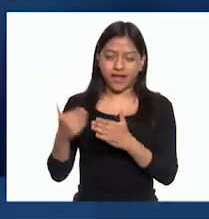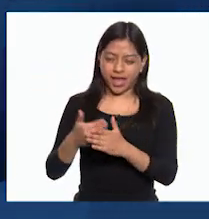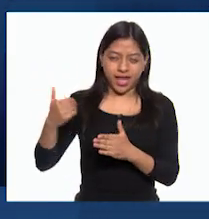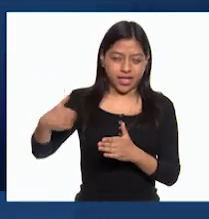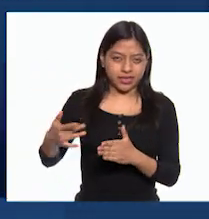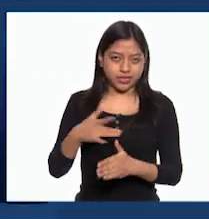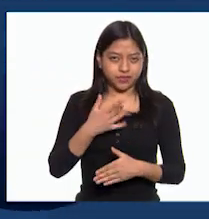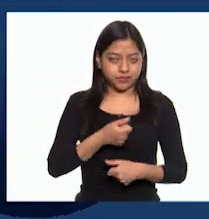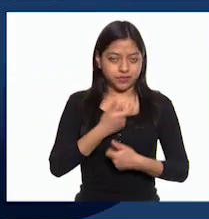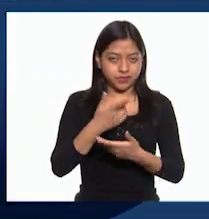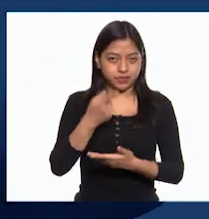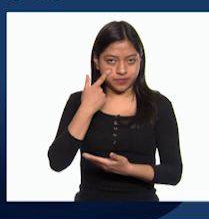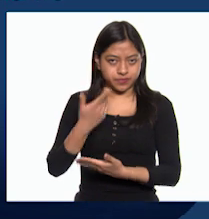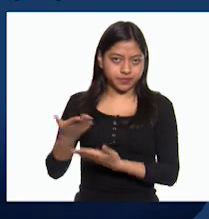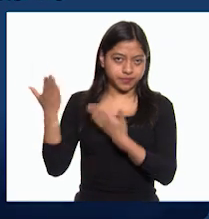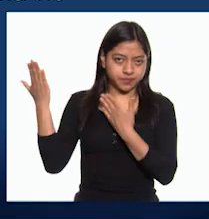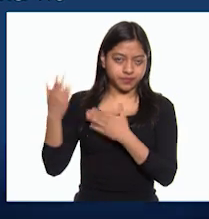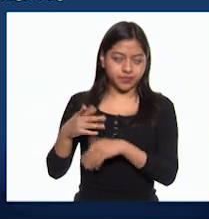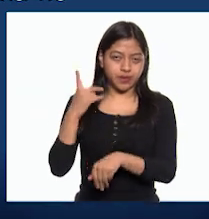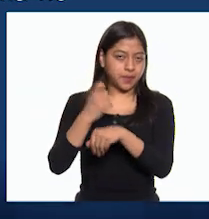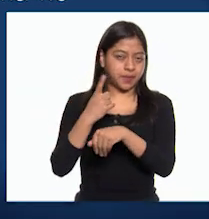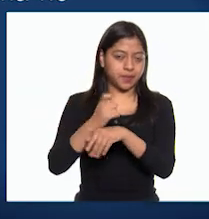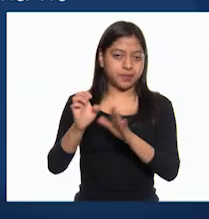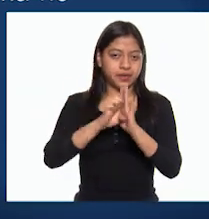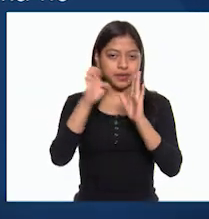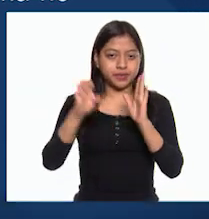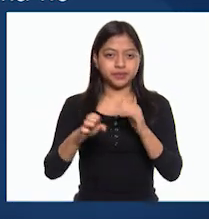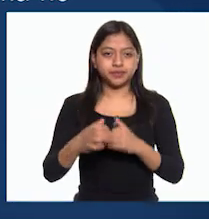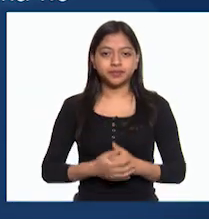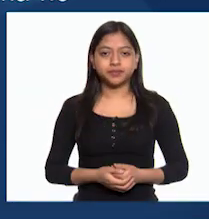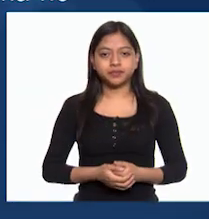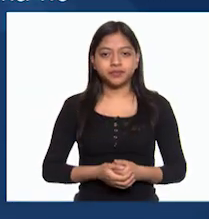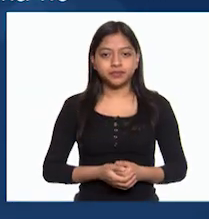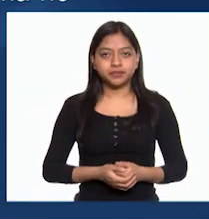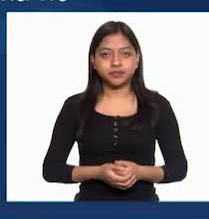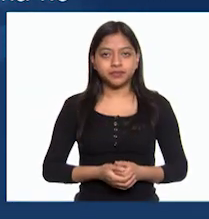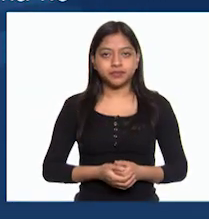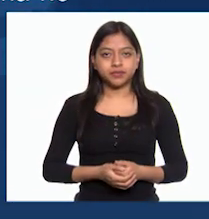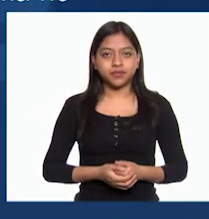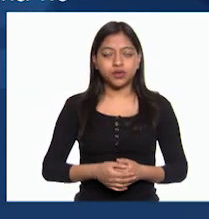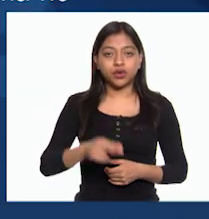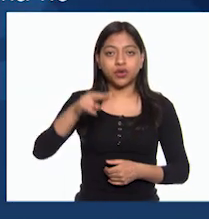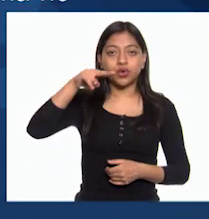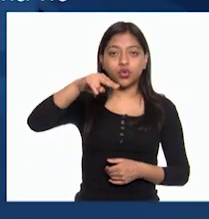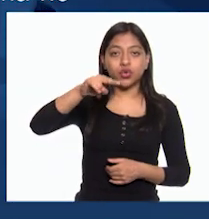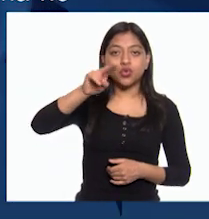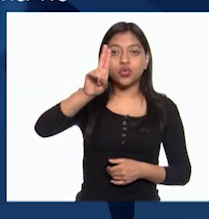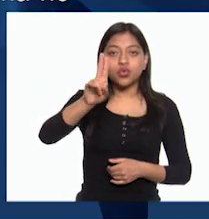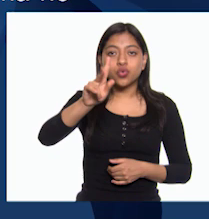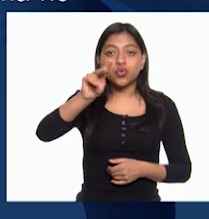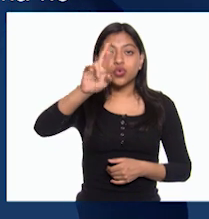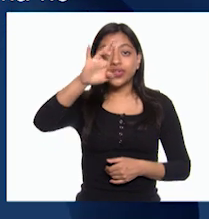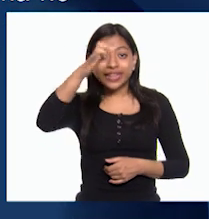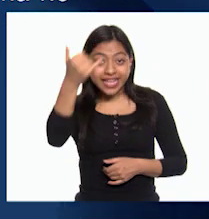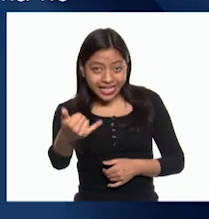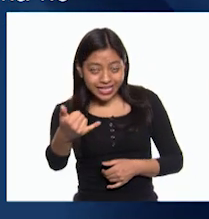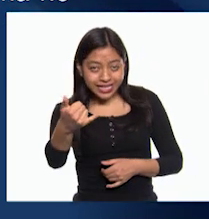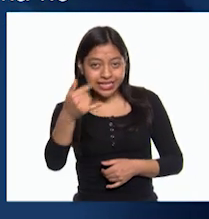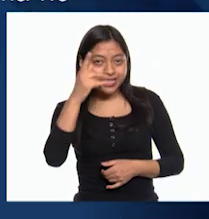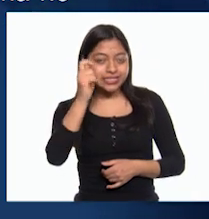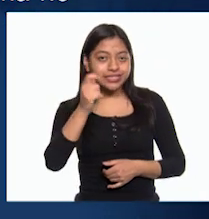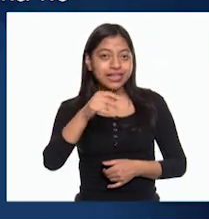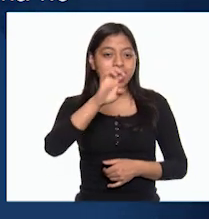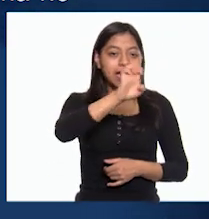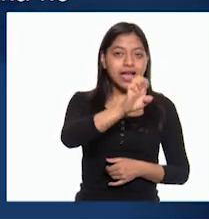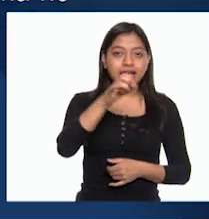novo. En el primer caso, que mis insomnios nutre y desvanece. La sinalefa